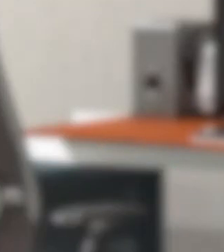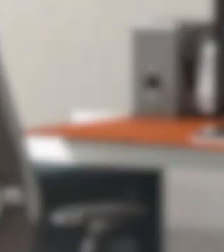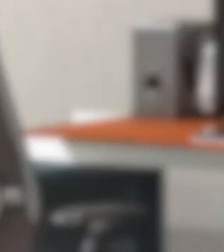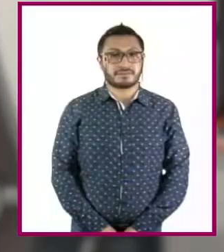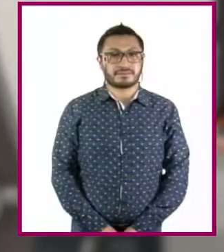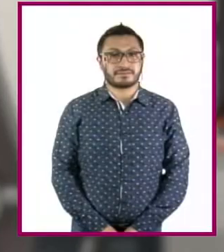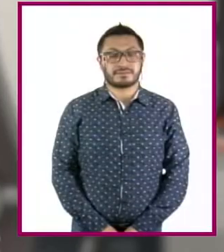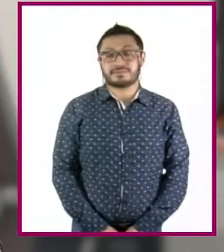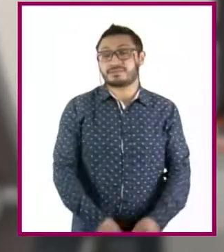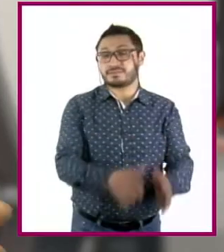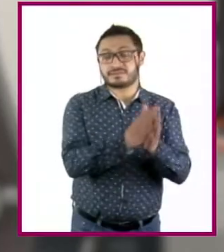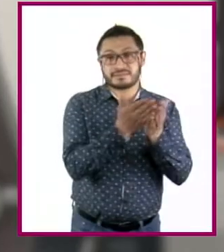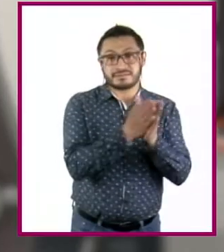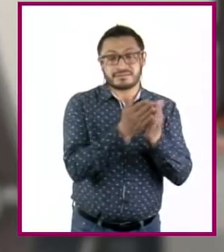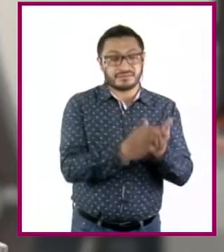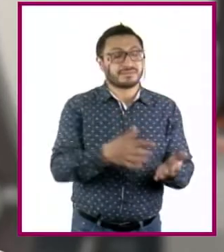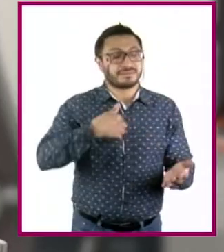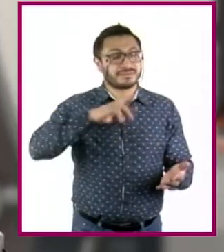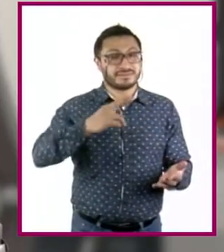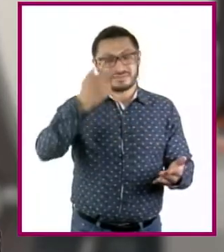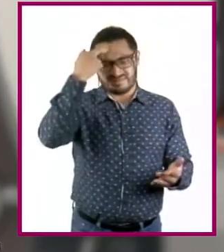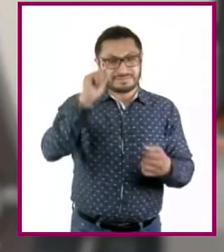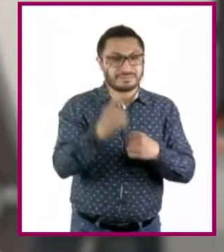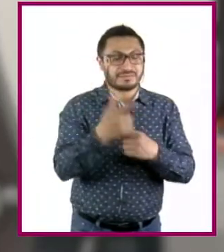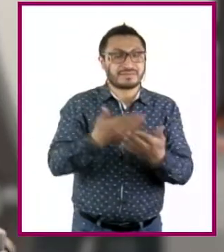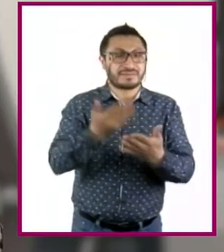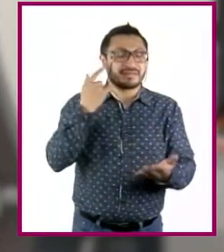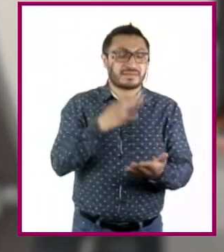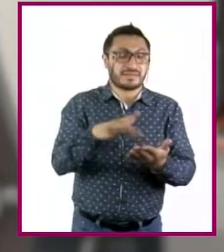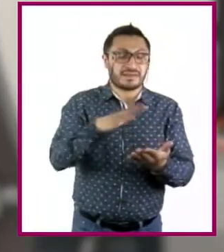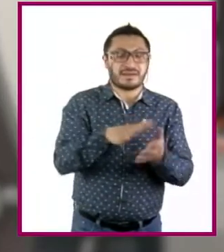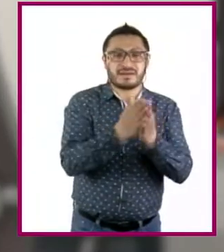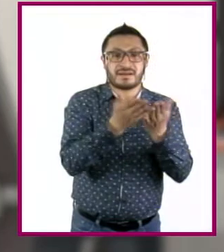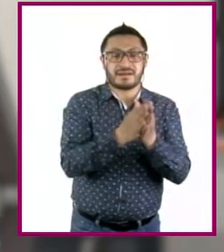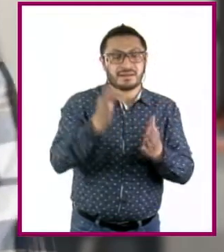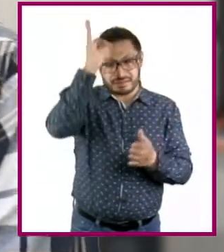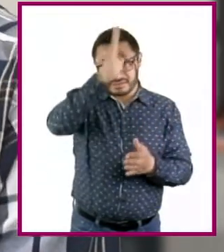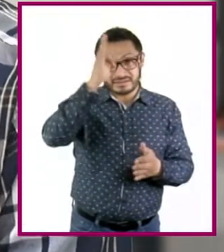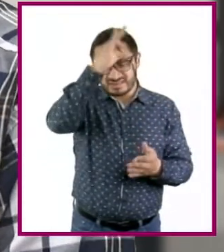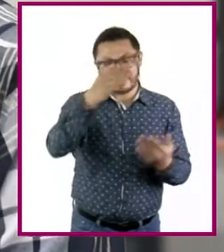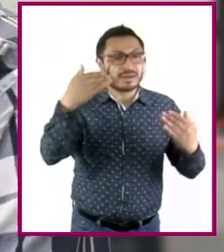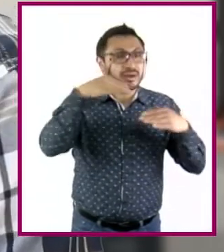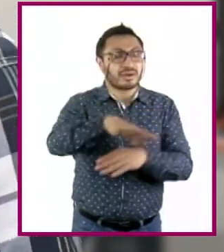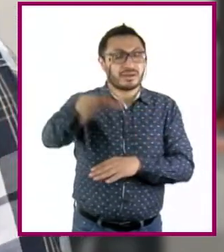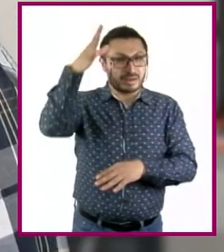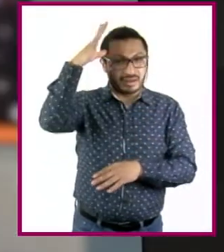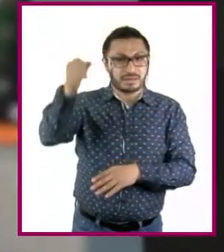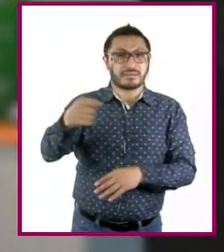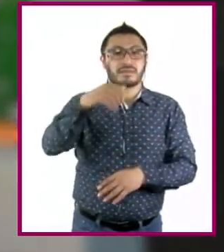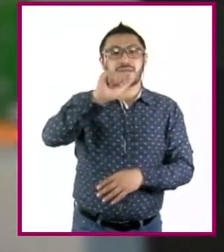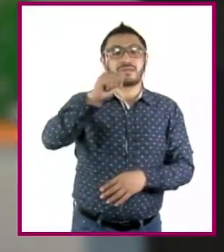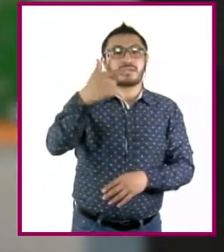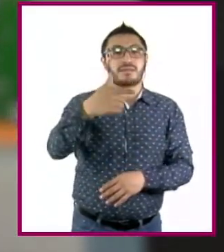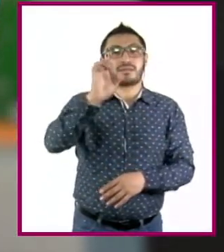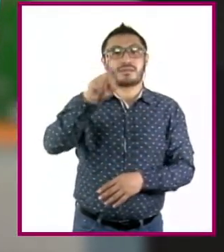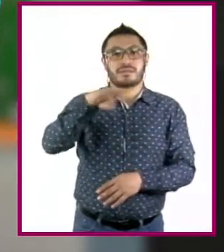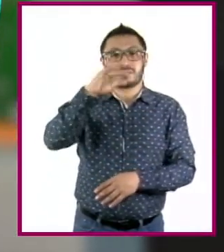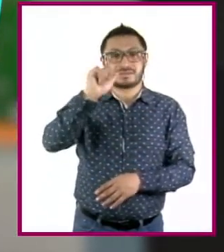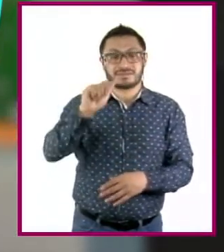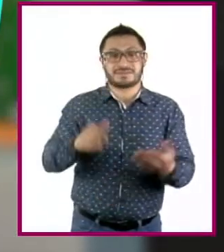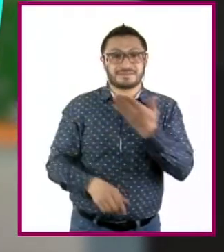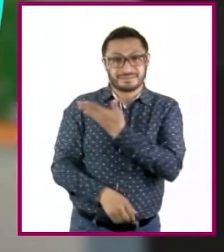Este libro me recordó algo que leí una vez en una enciclopedia de filosofía sobre el concepto de agencia. Se